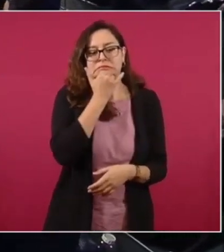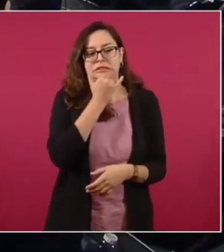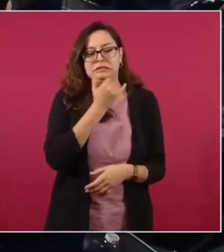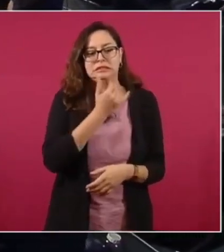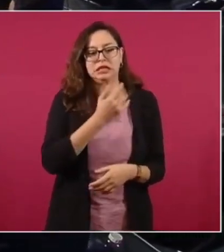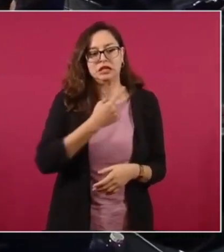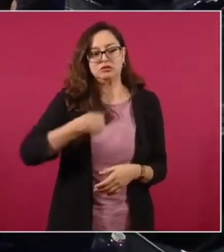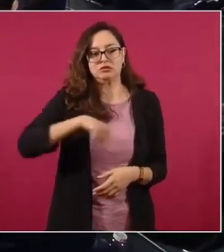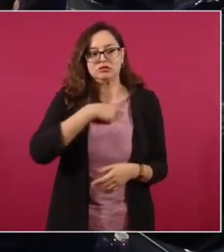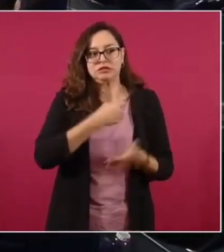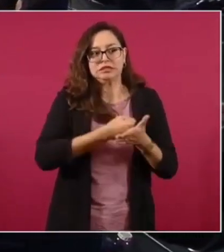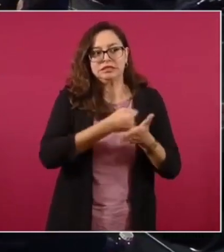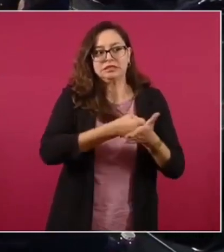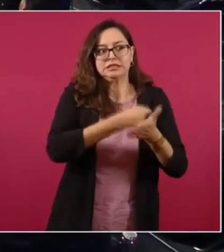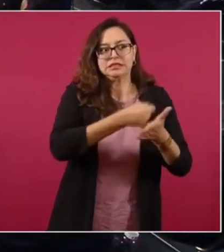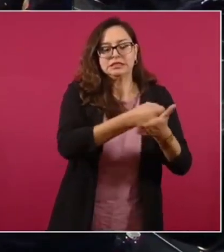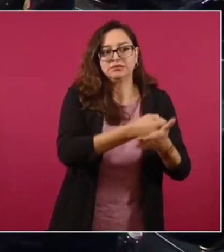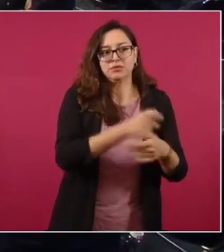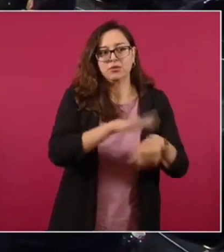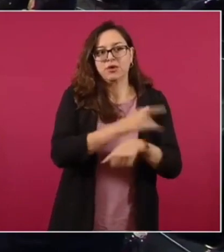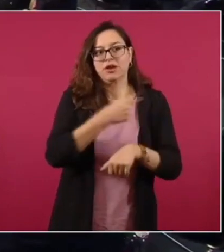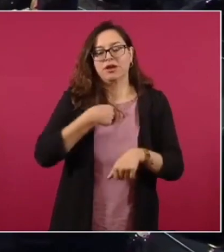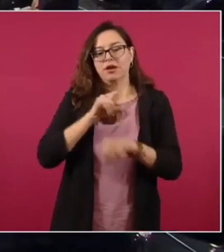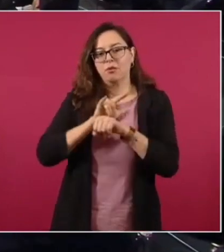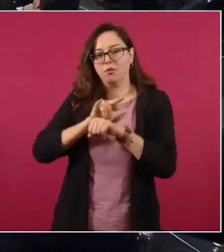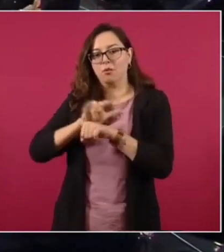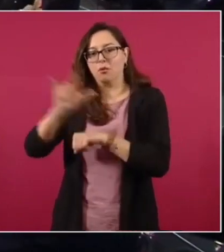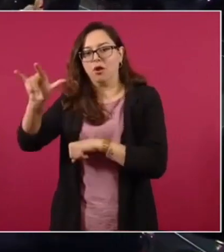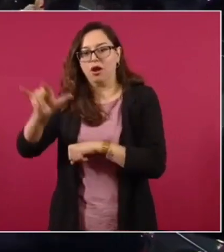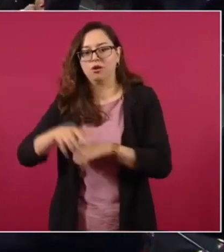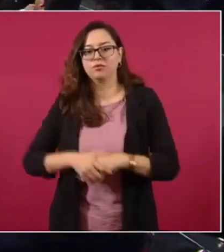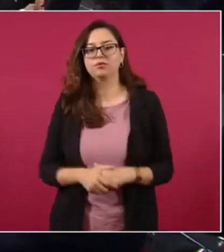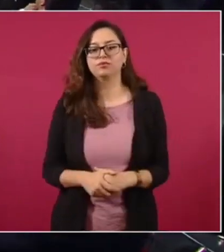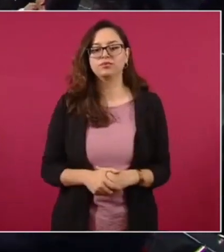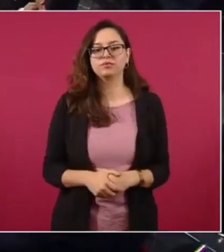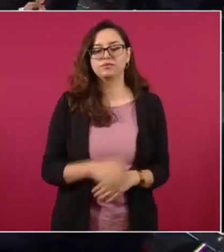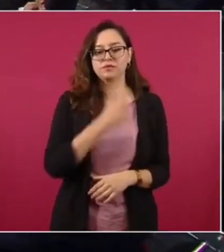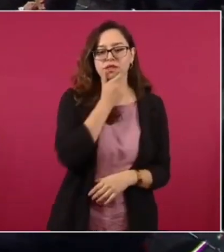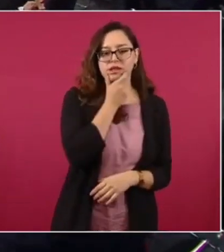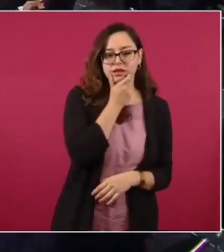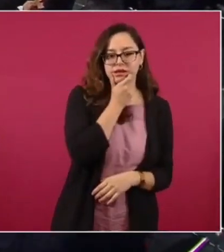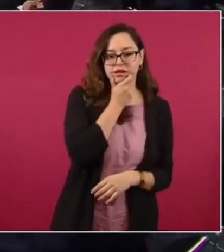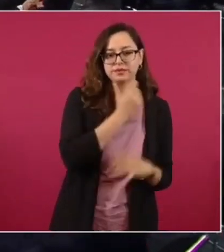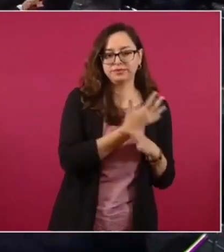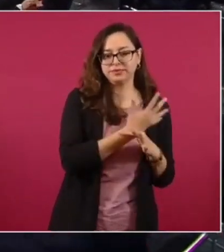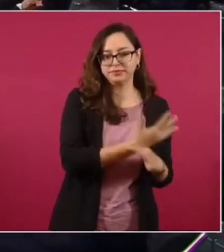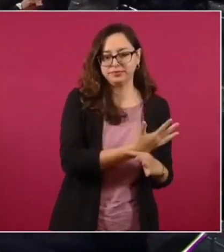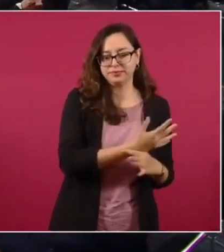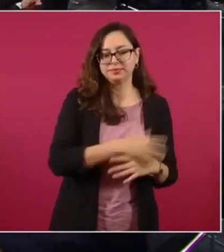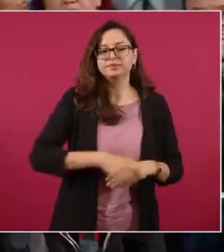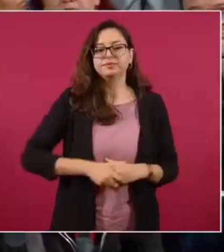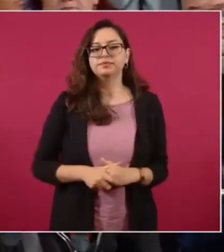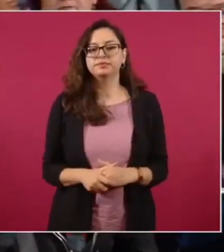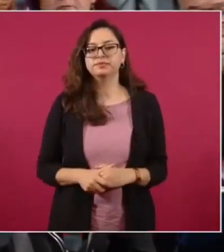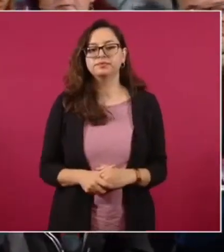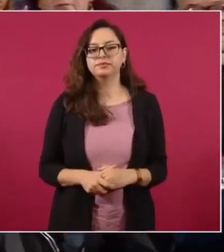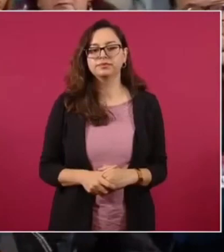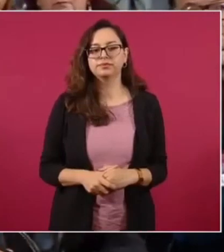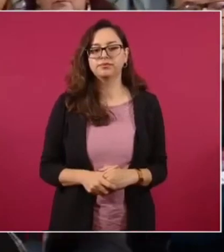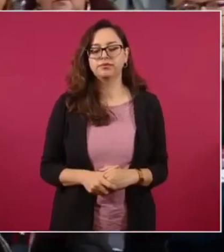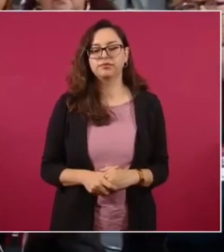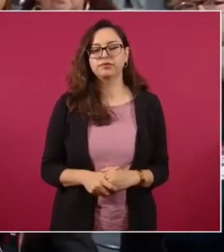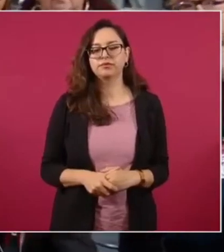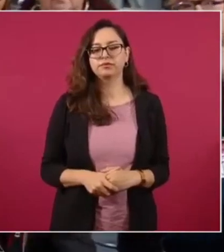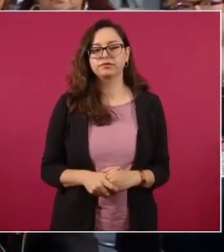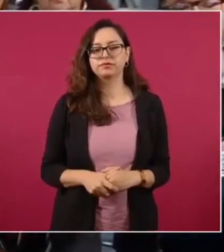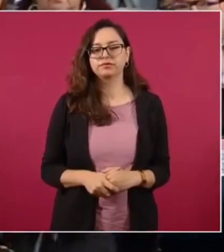que tomar un avión, por eso interrumpí. Sí. Gracias, señor. Increasingly, the international community is